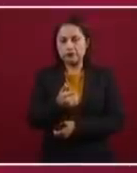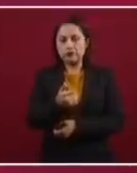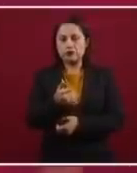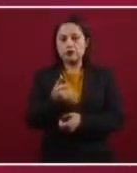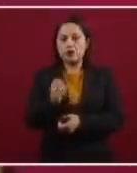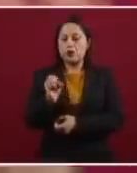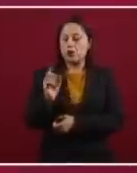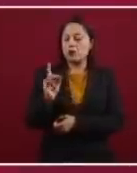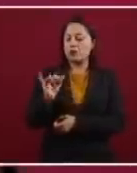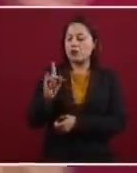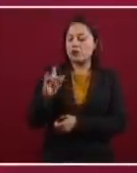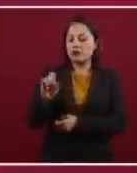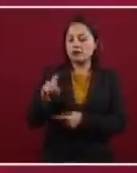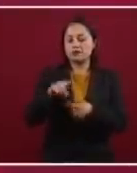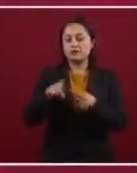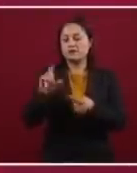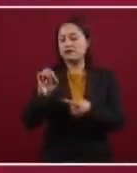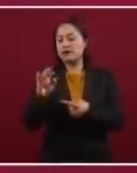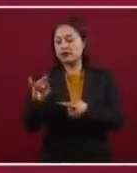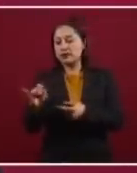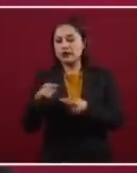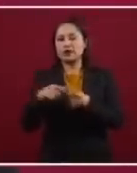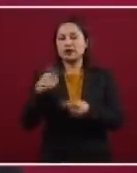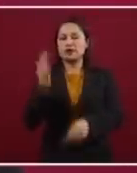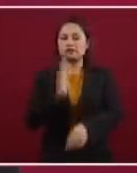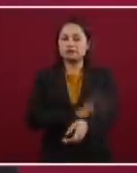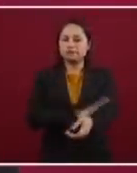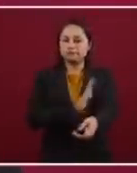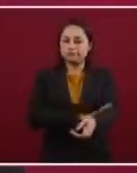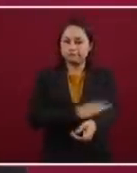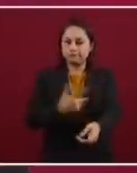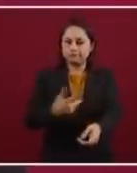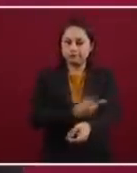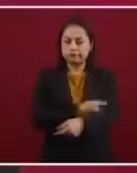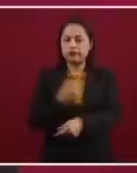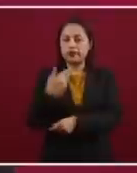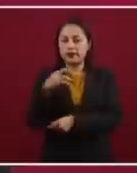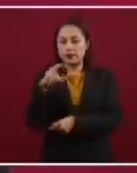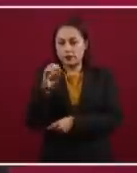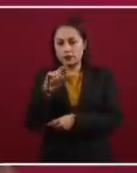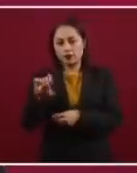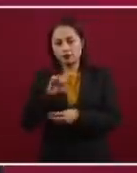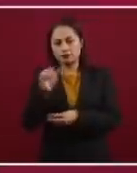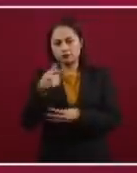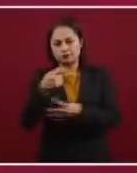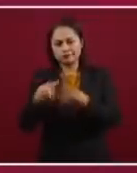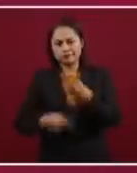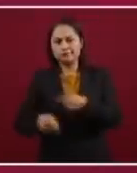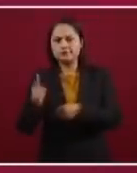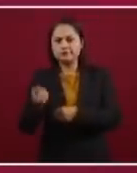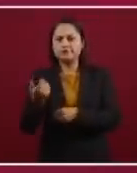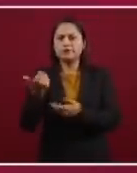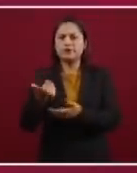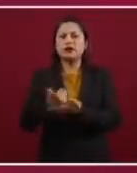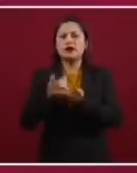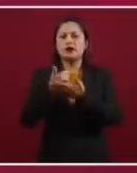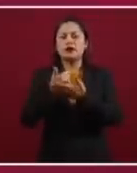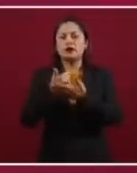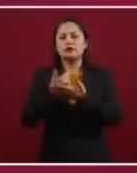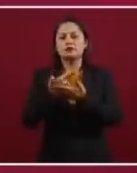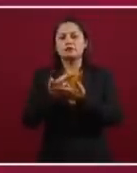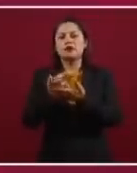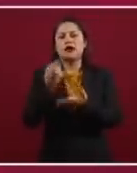opioides donde está el fentanilo 11 la heroína y no están varios otros y esto se ha usado efectivamente como un mecanismo de control de daños